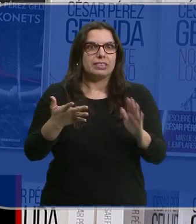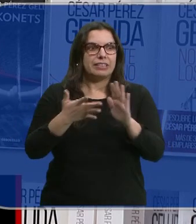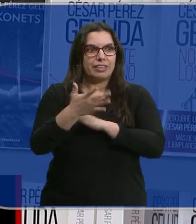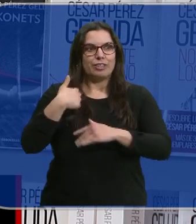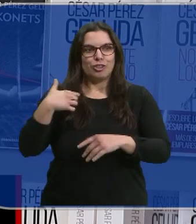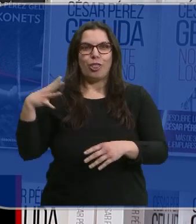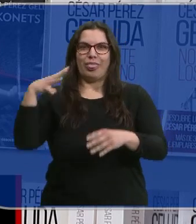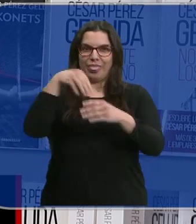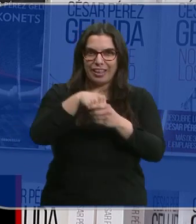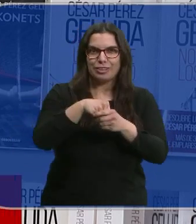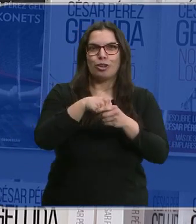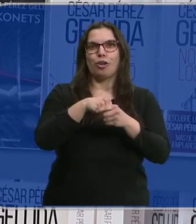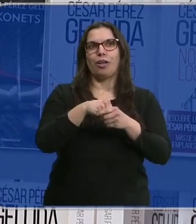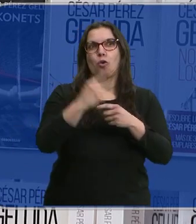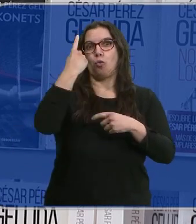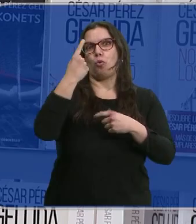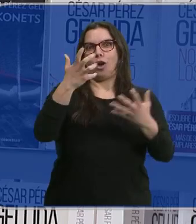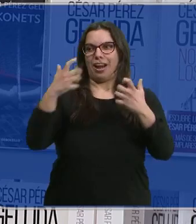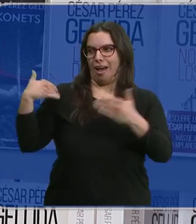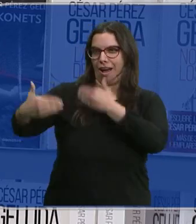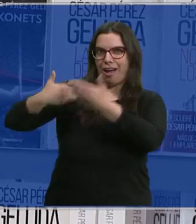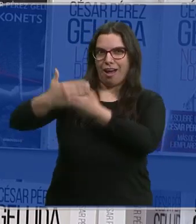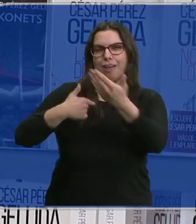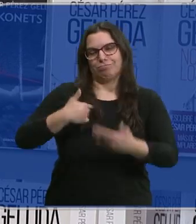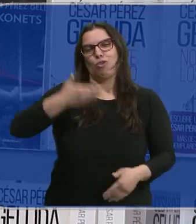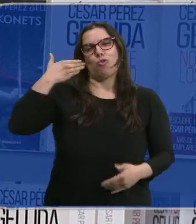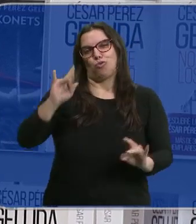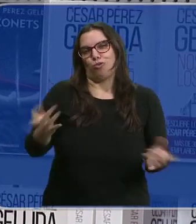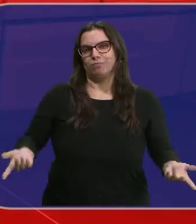yo formo parte de los ganadores. Eso es un orgullo, claro que sí.